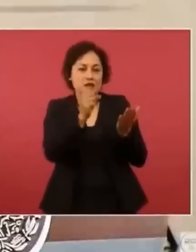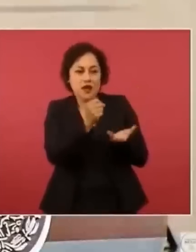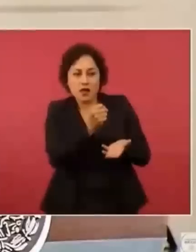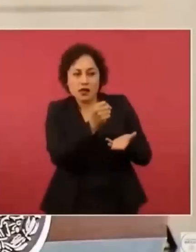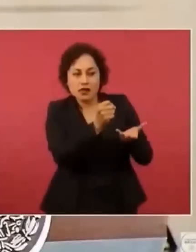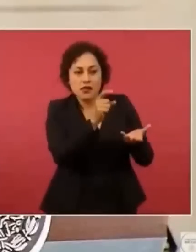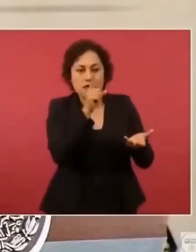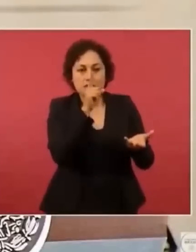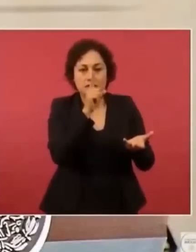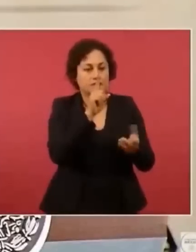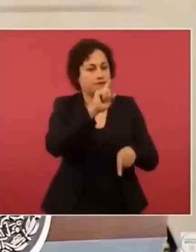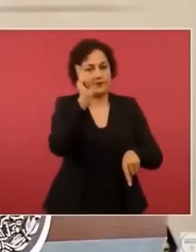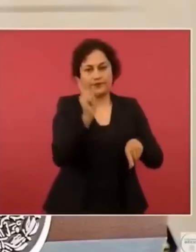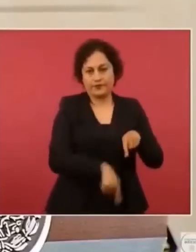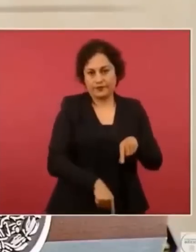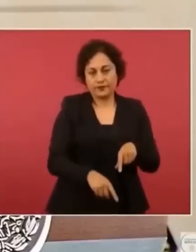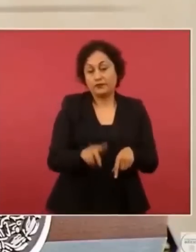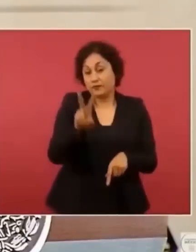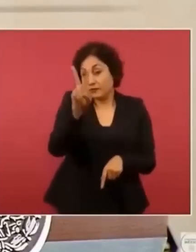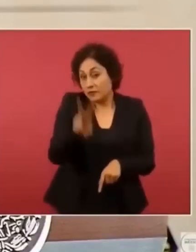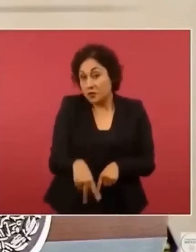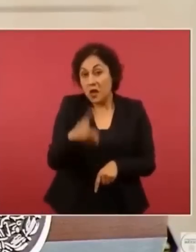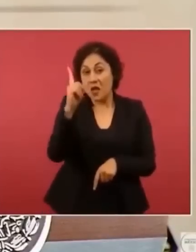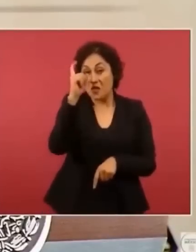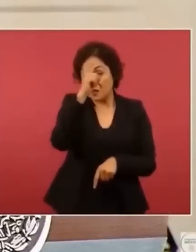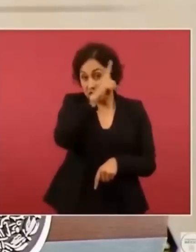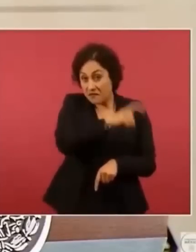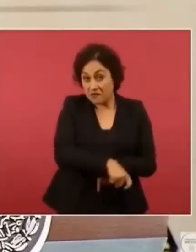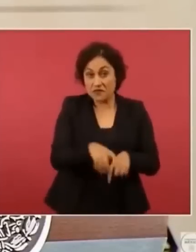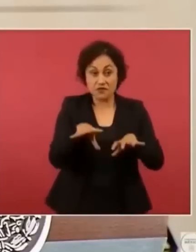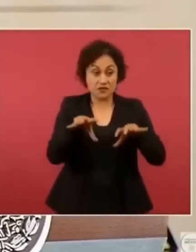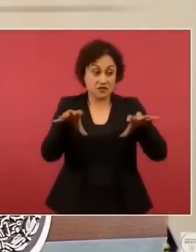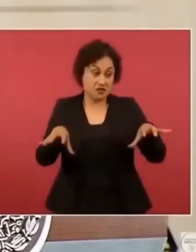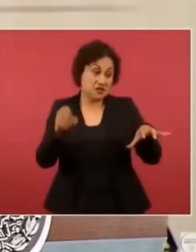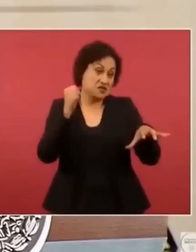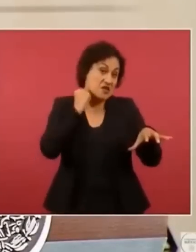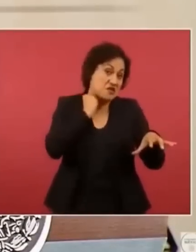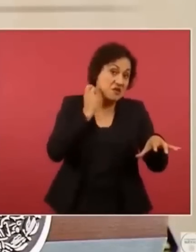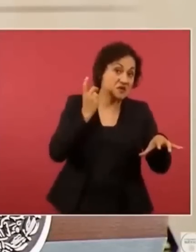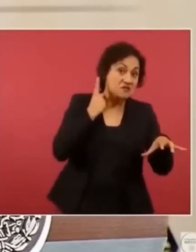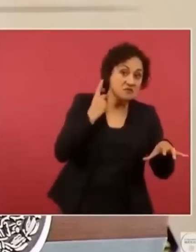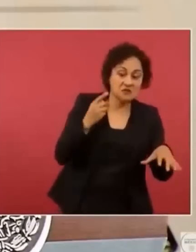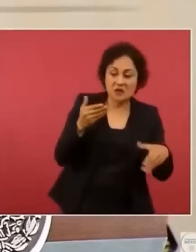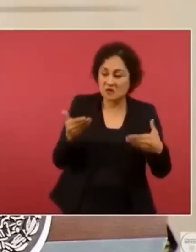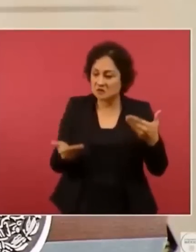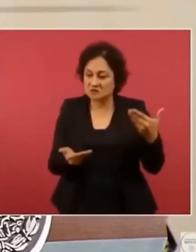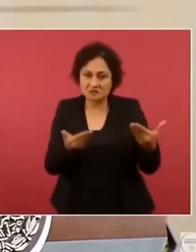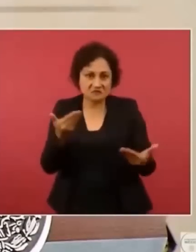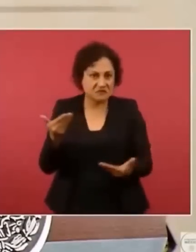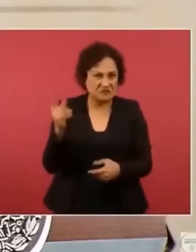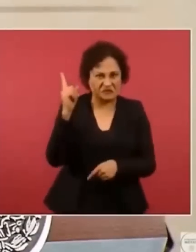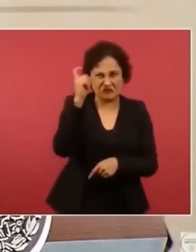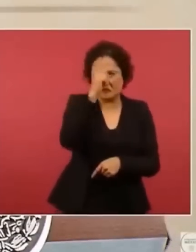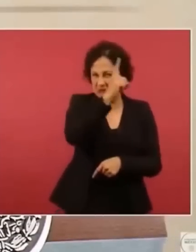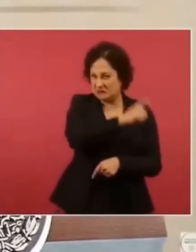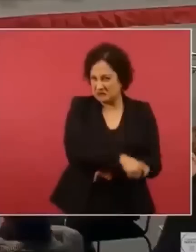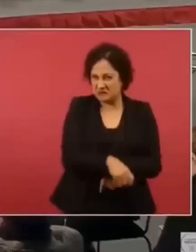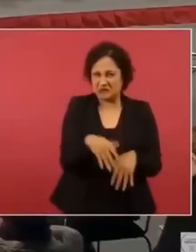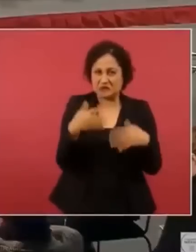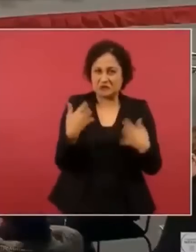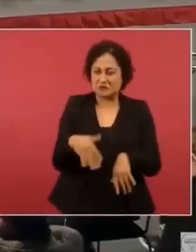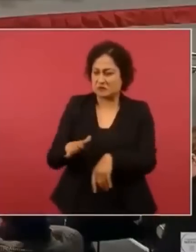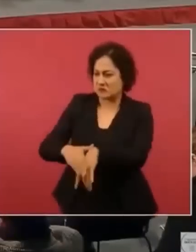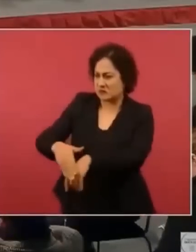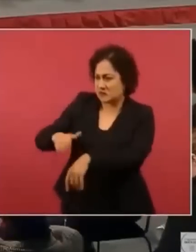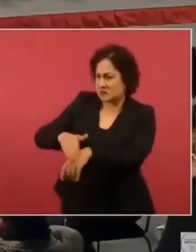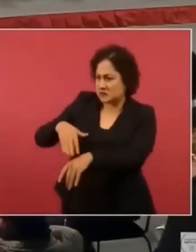trabajo, había que tomar las decisiones en ambas cámaras por 2/3 y nos tardamos pues, más